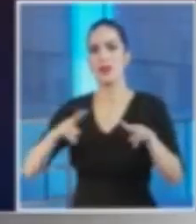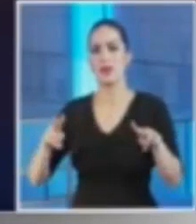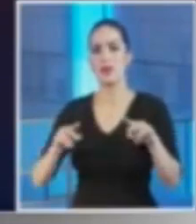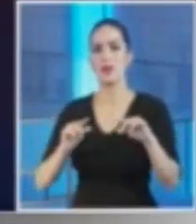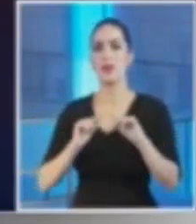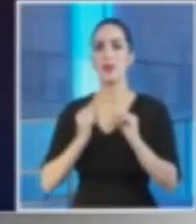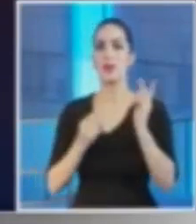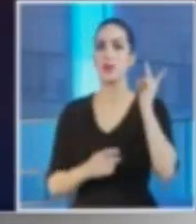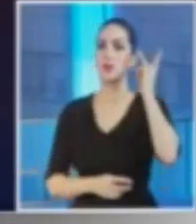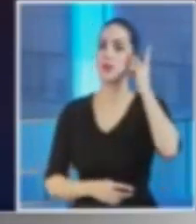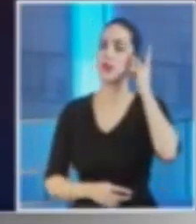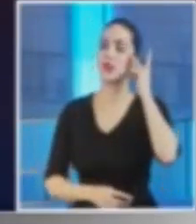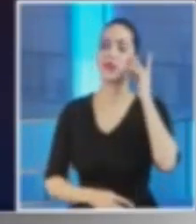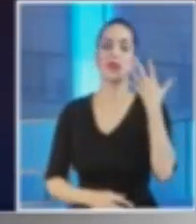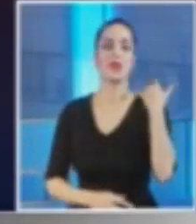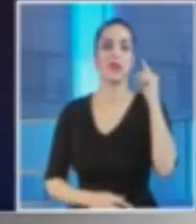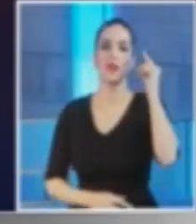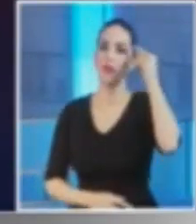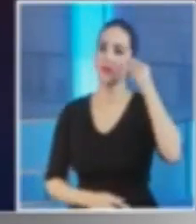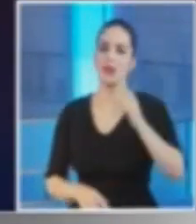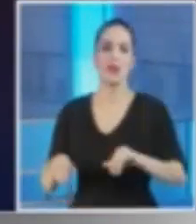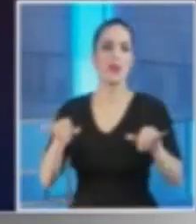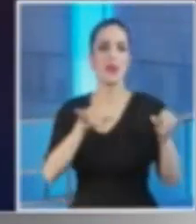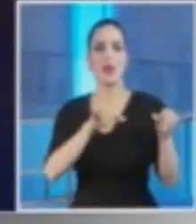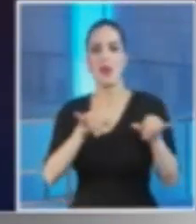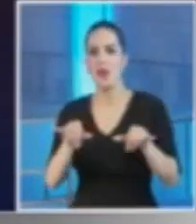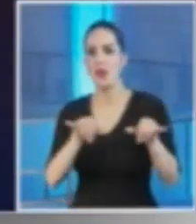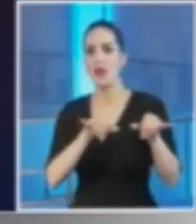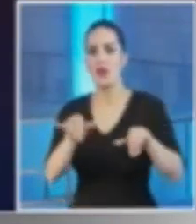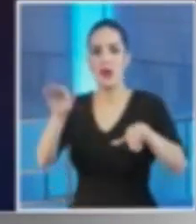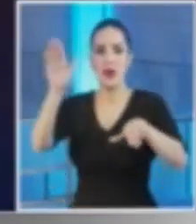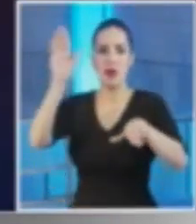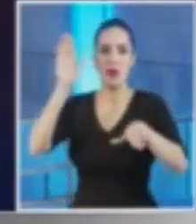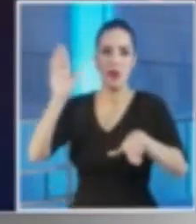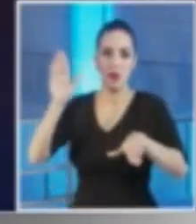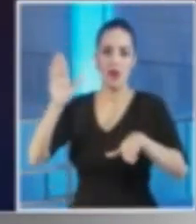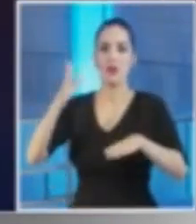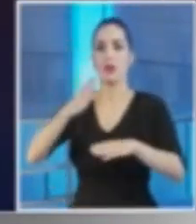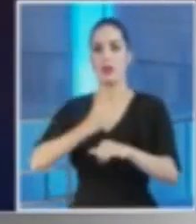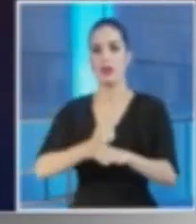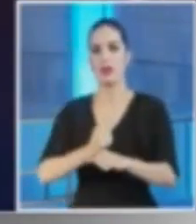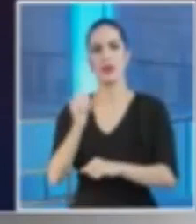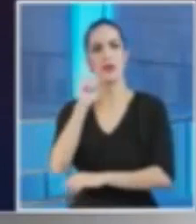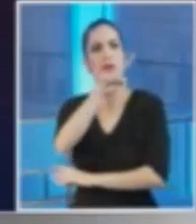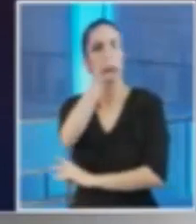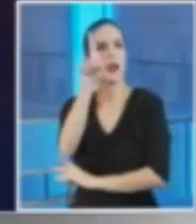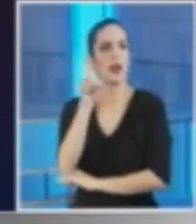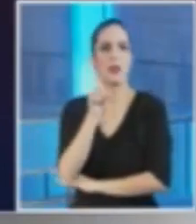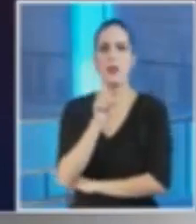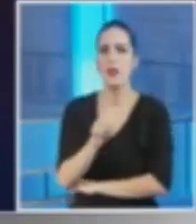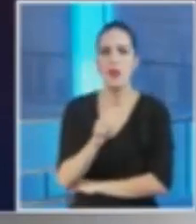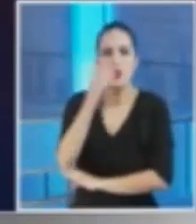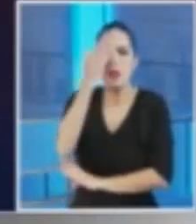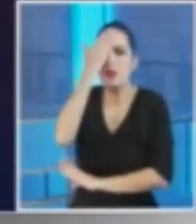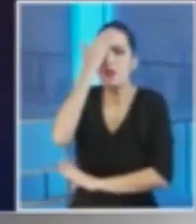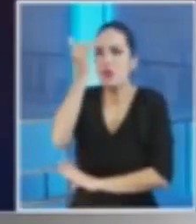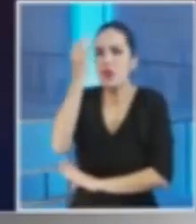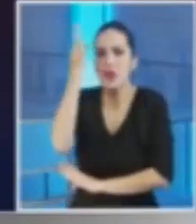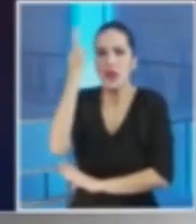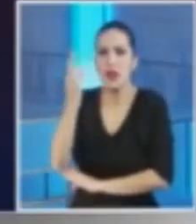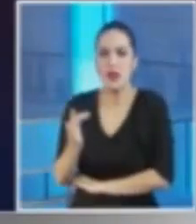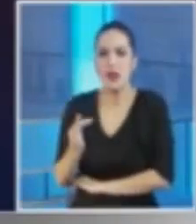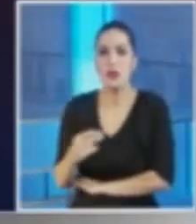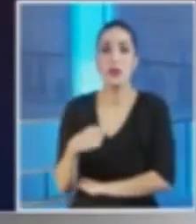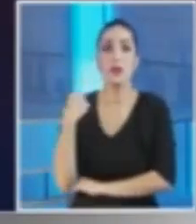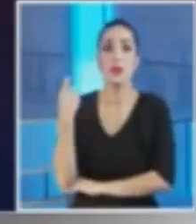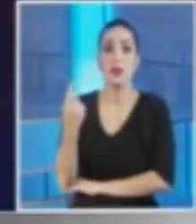gobernado. Las mismas promesas que cada 5 años hacen. Y la pregunta es, ¿por qué les vamos a creer si nos